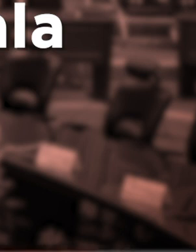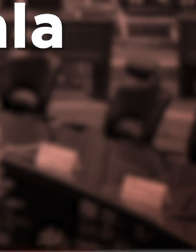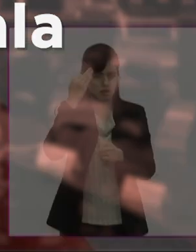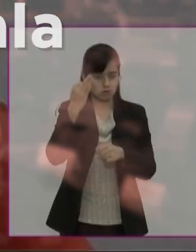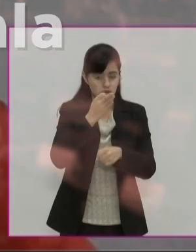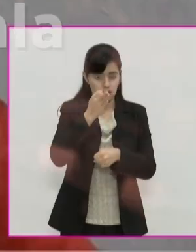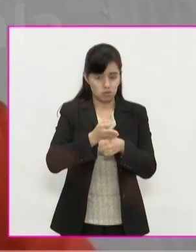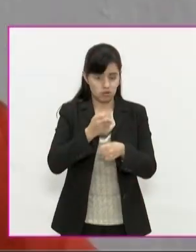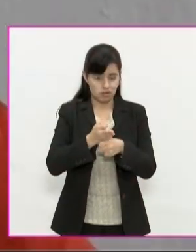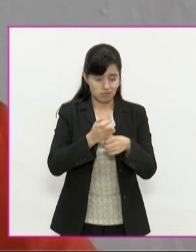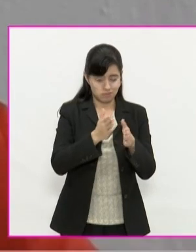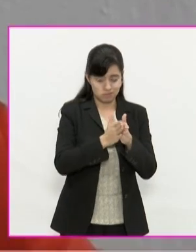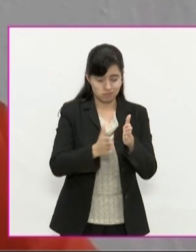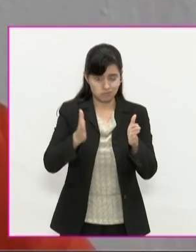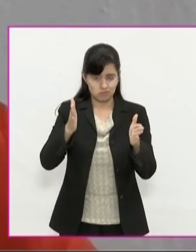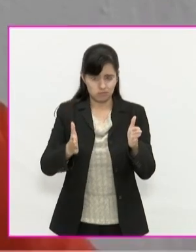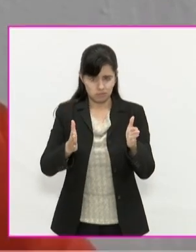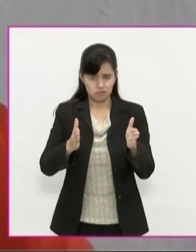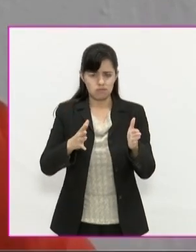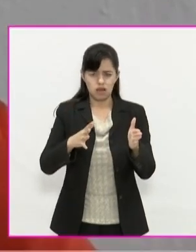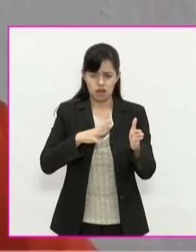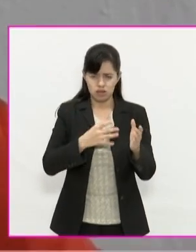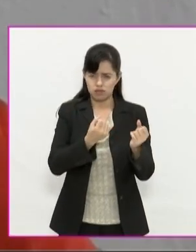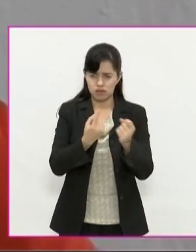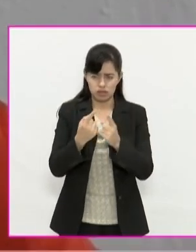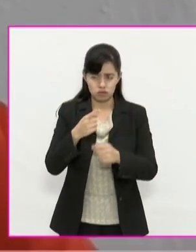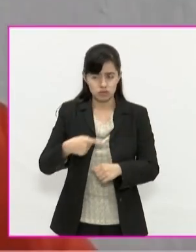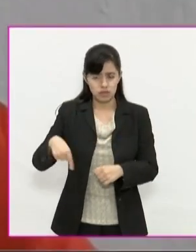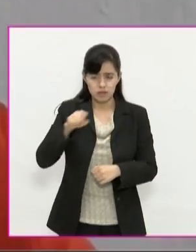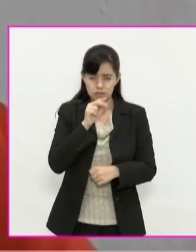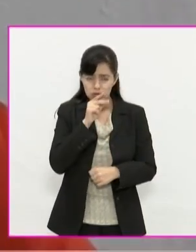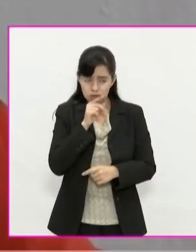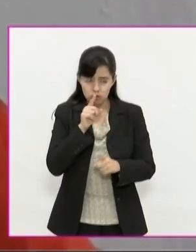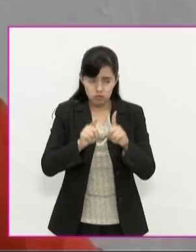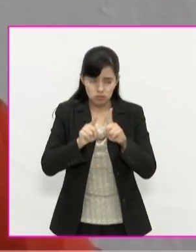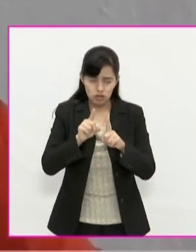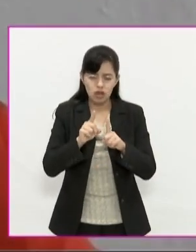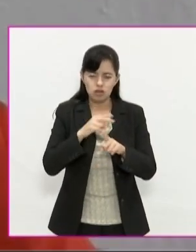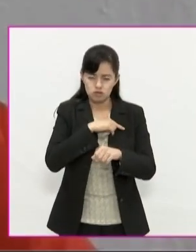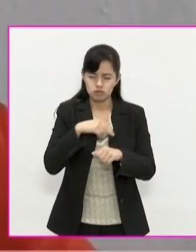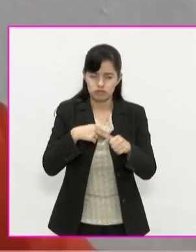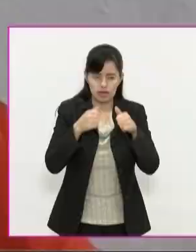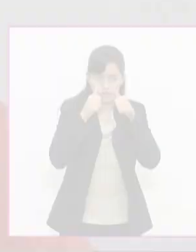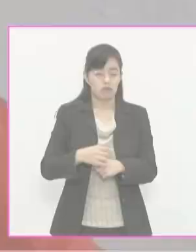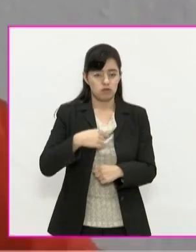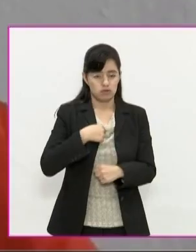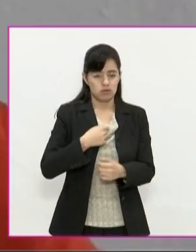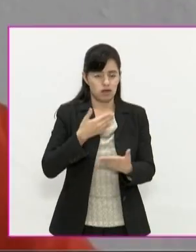tiempos que teníamos, recogimos varias inquietudes de manera responsable, de manera